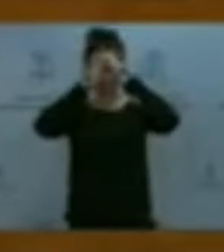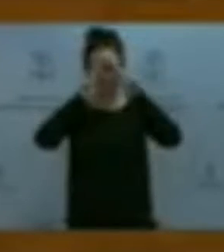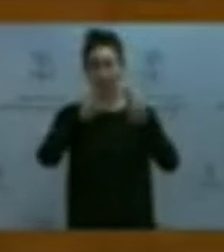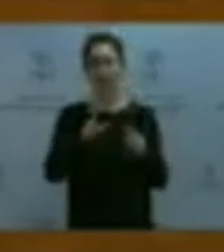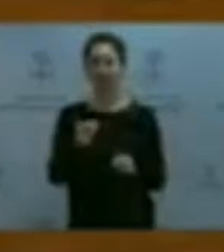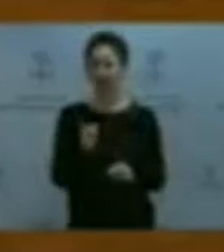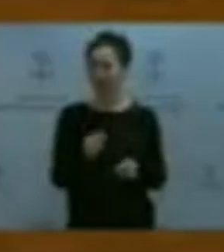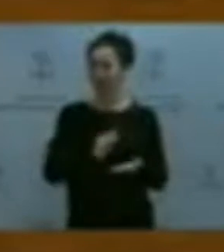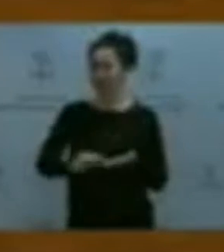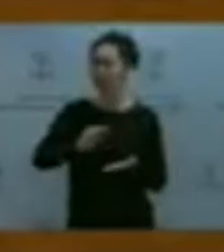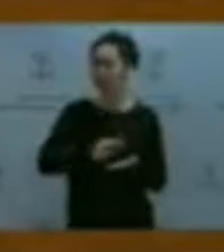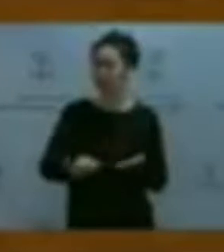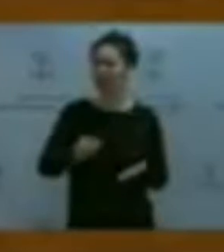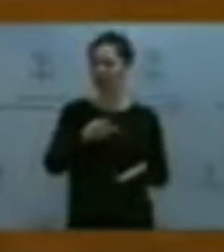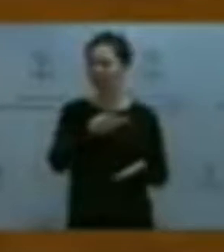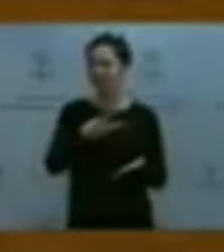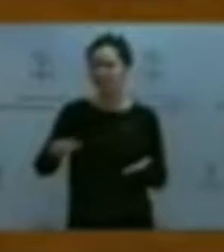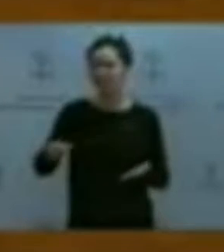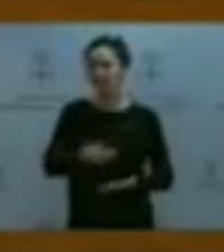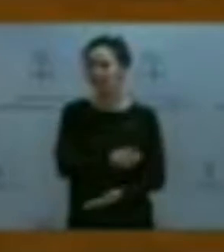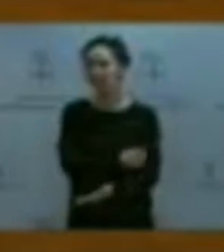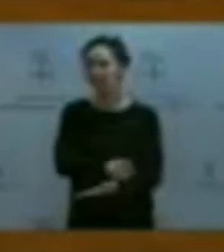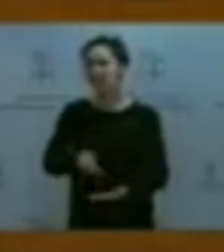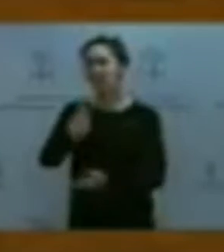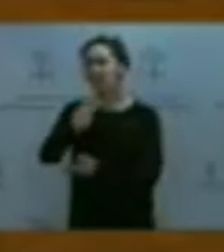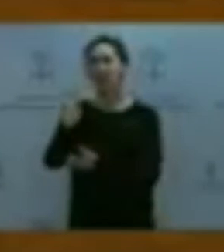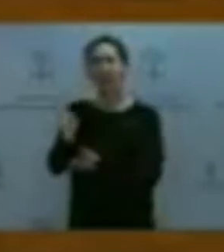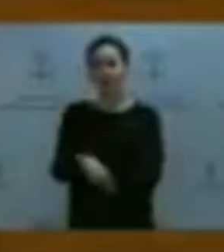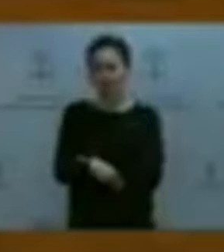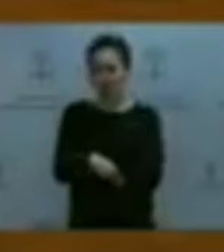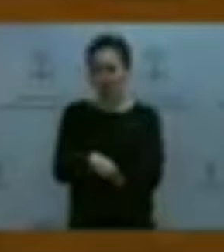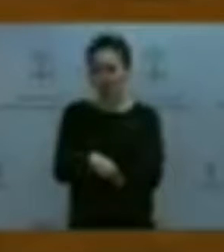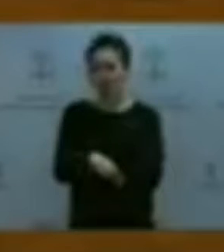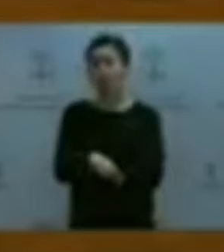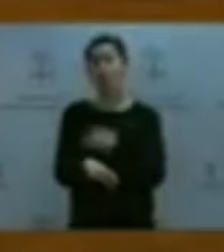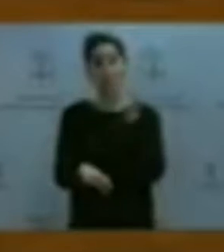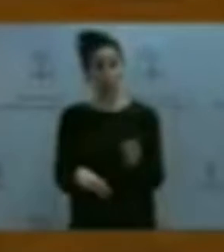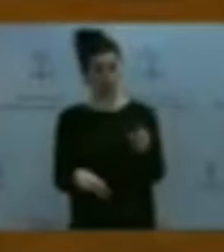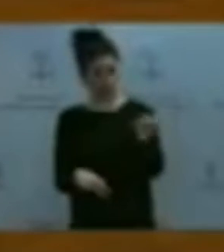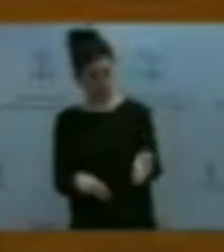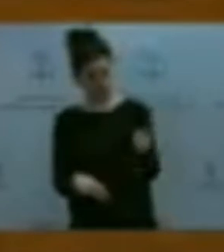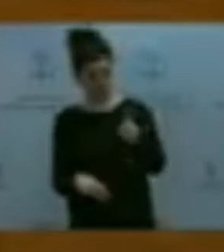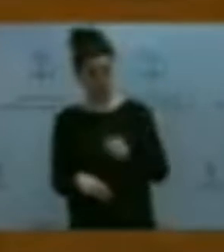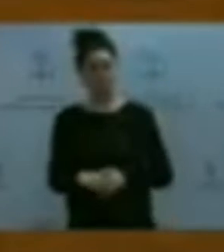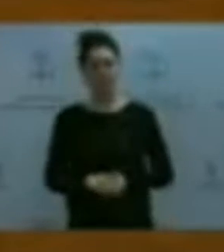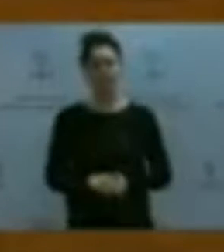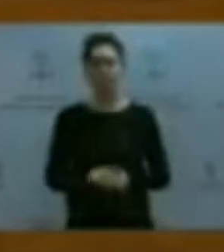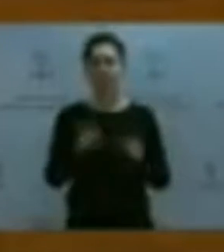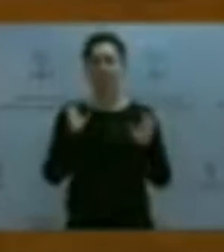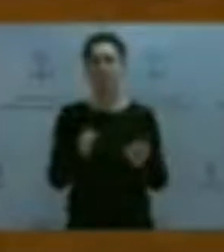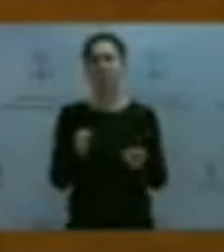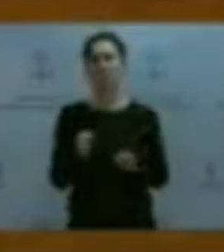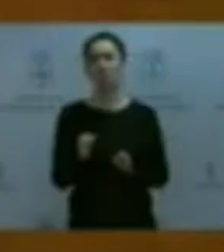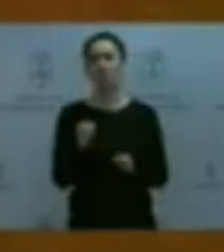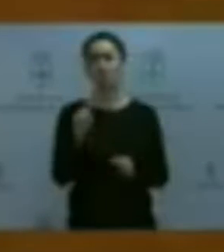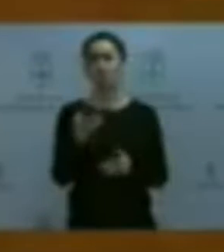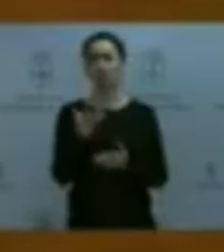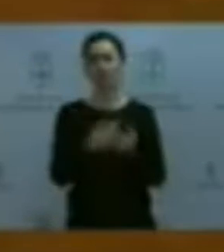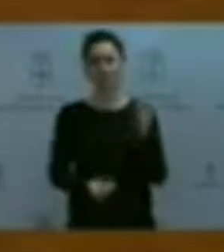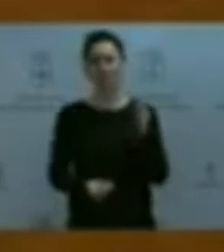millones de euros. Por cierto, también decirle, con deficiencias alarmantes. para un coste de